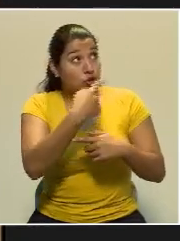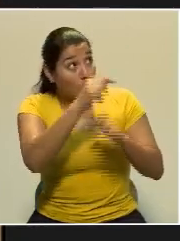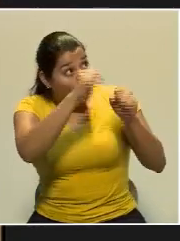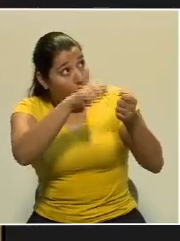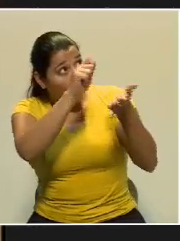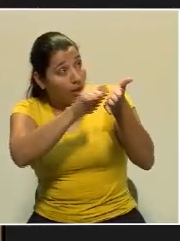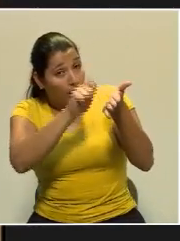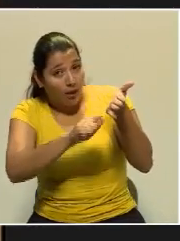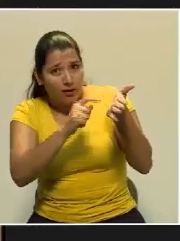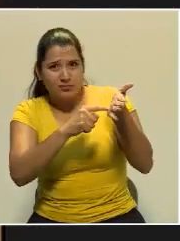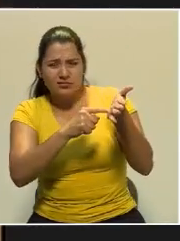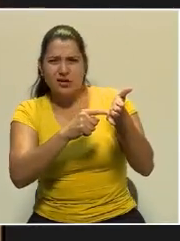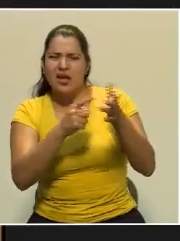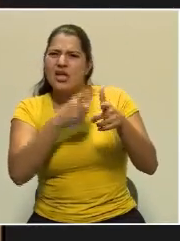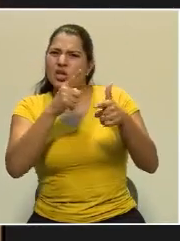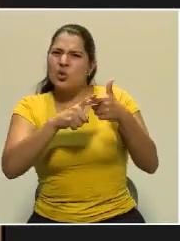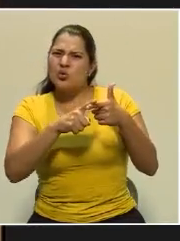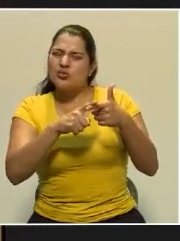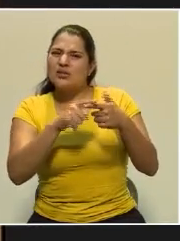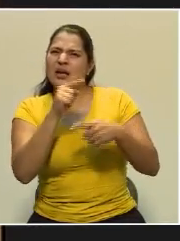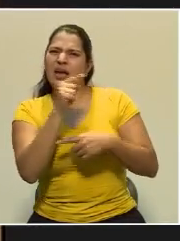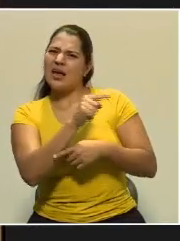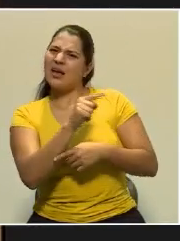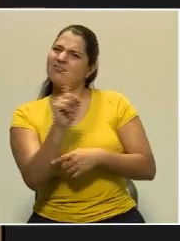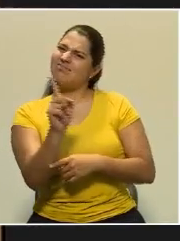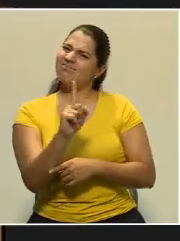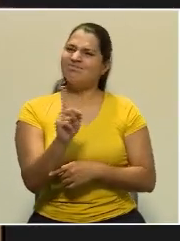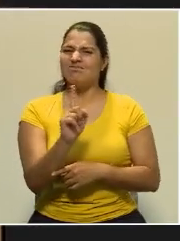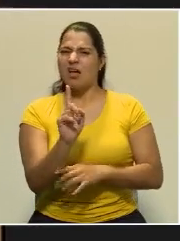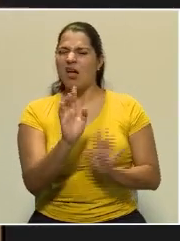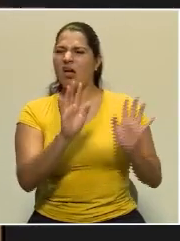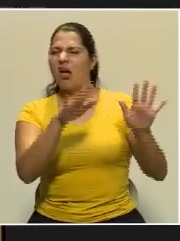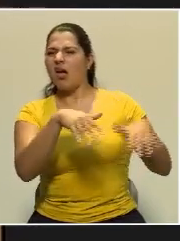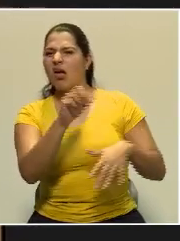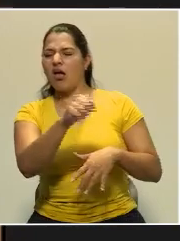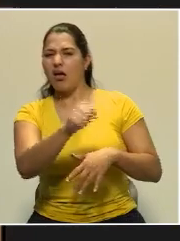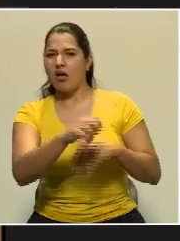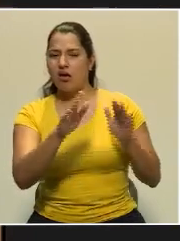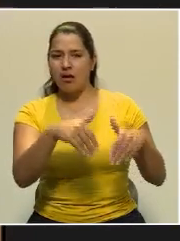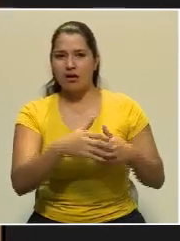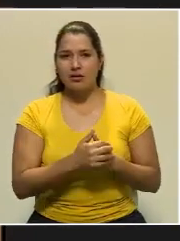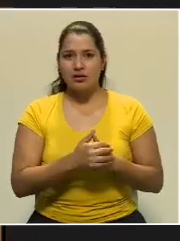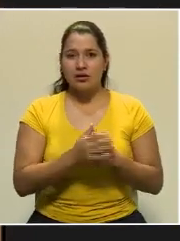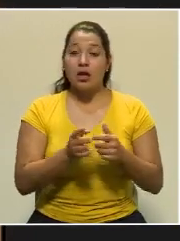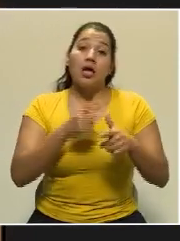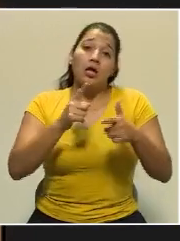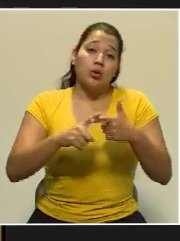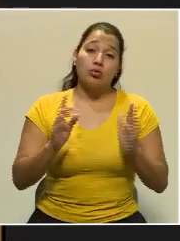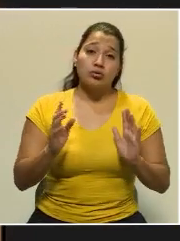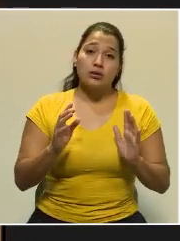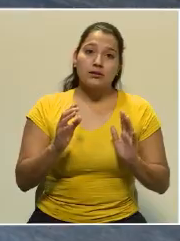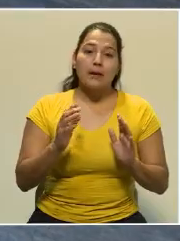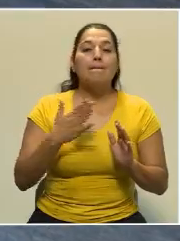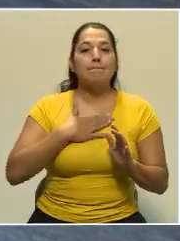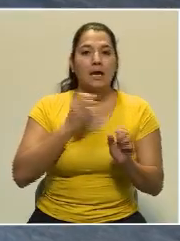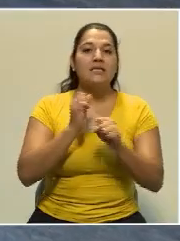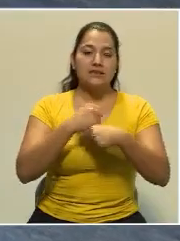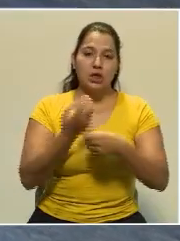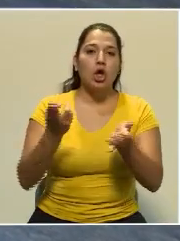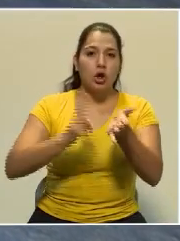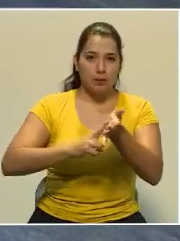apuntar, como que no le dio mucha importancia. Y lógicamente me hicieron un parte.